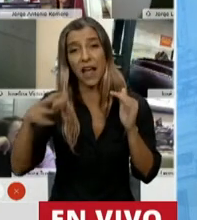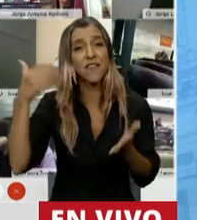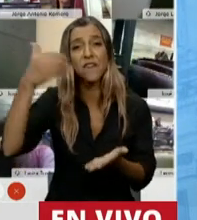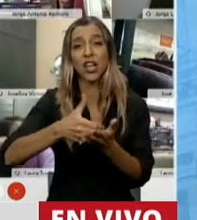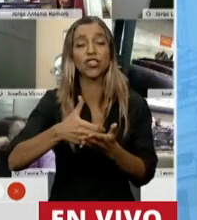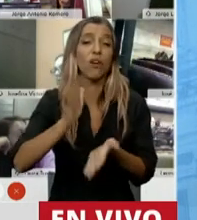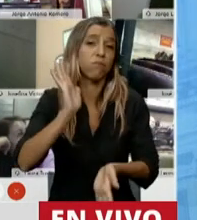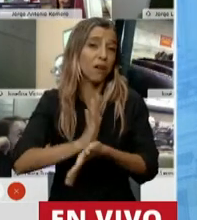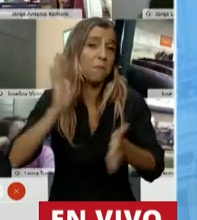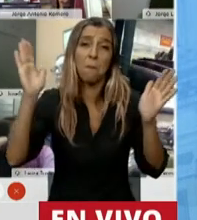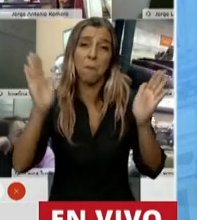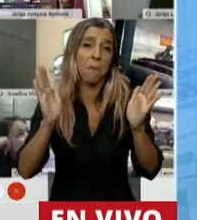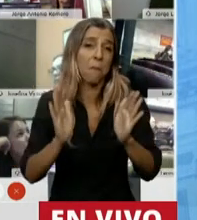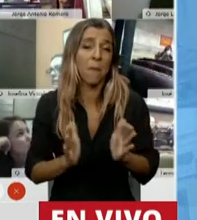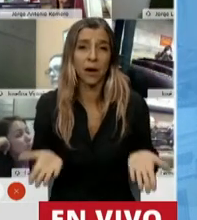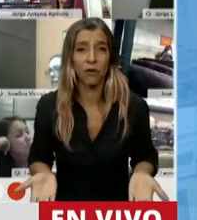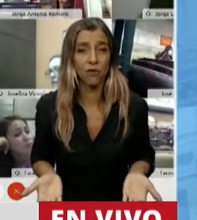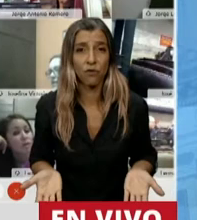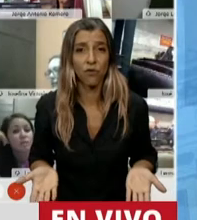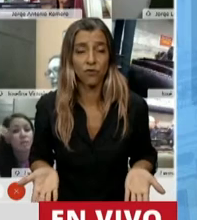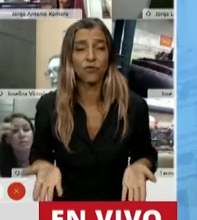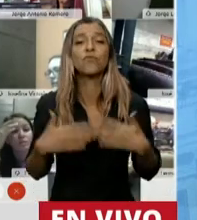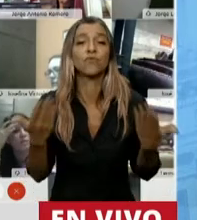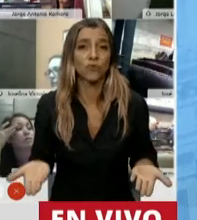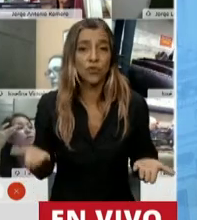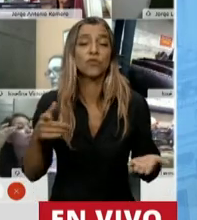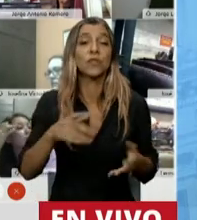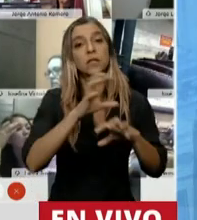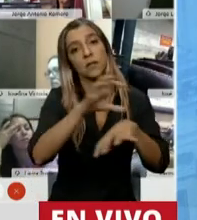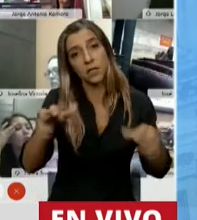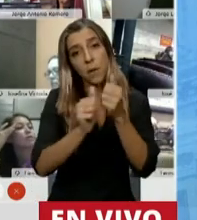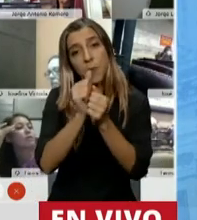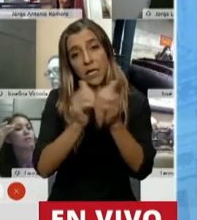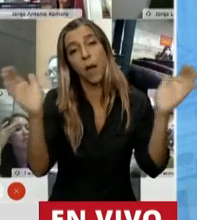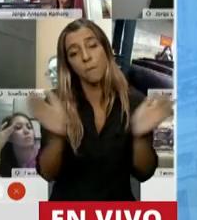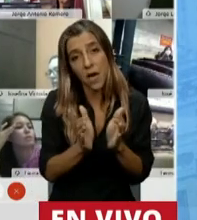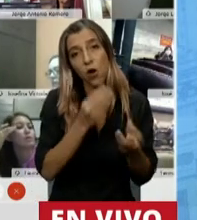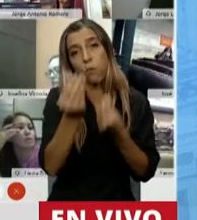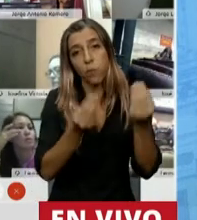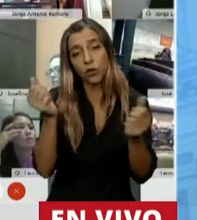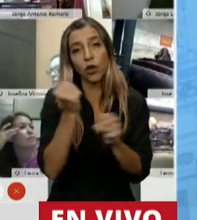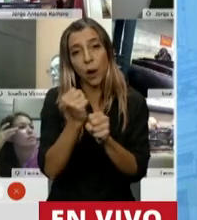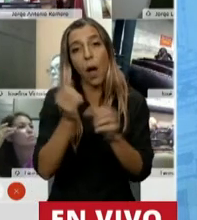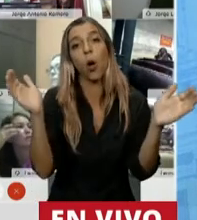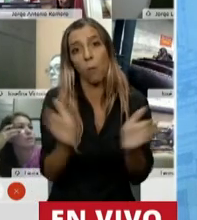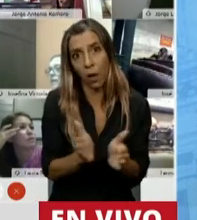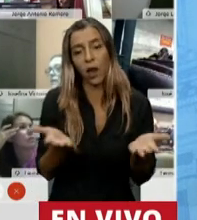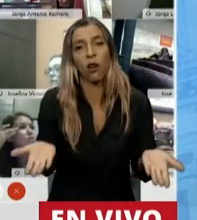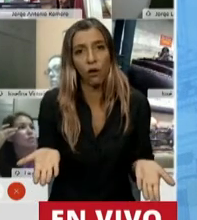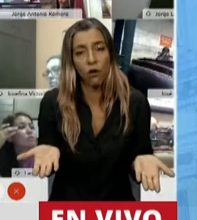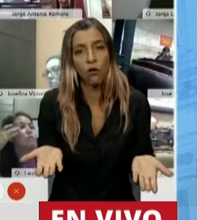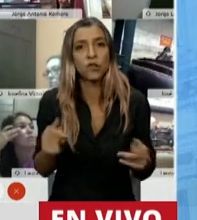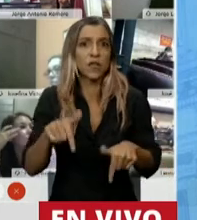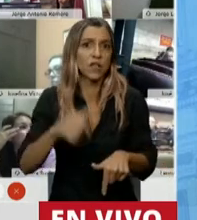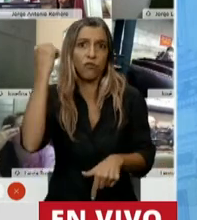en la Argentina, lo que obviamente genera menor creación de empresas, menor creación de empleo, la recesión en la